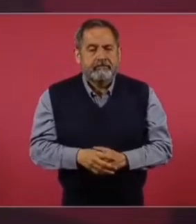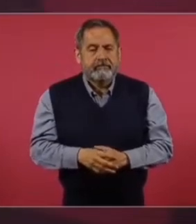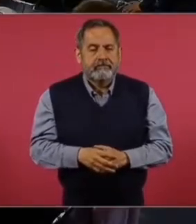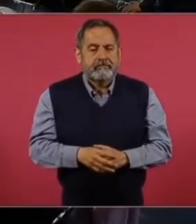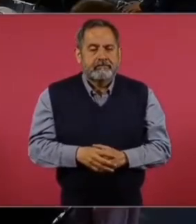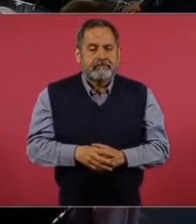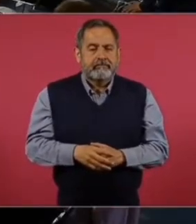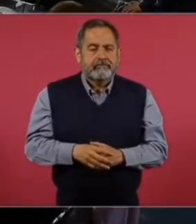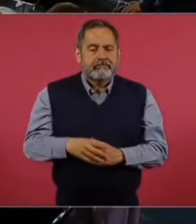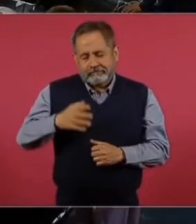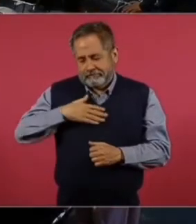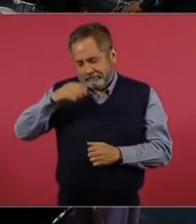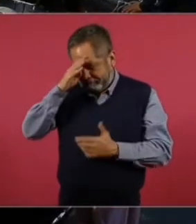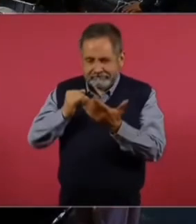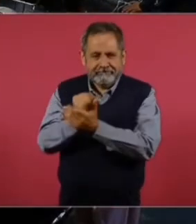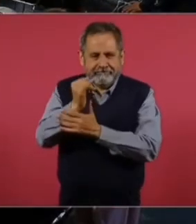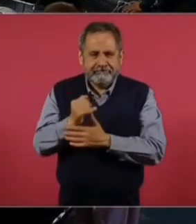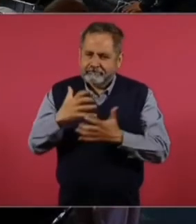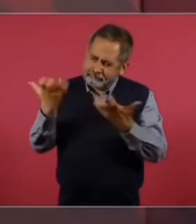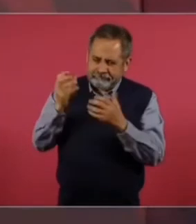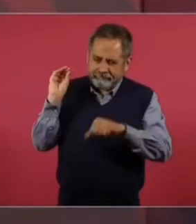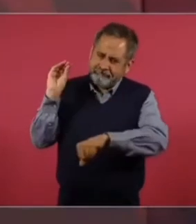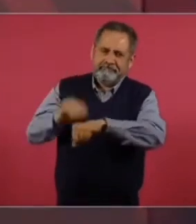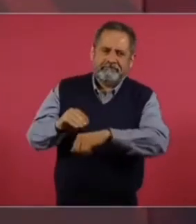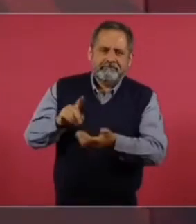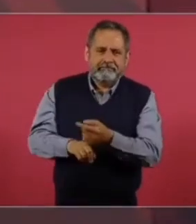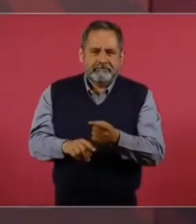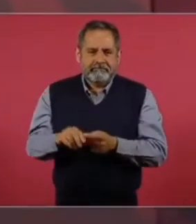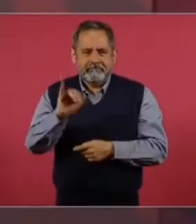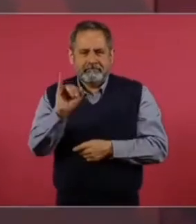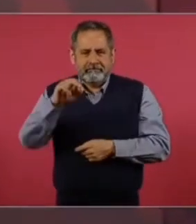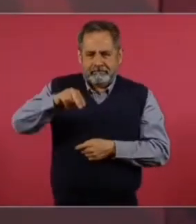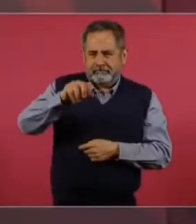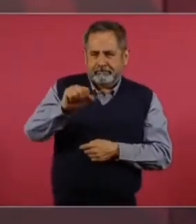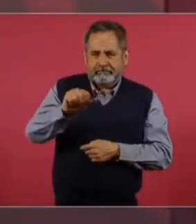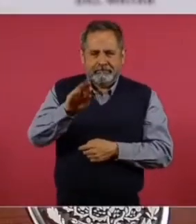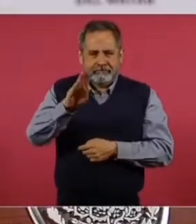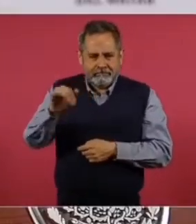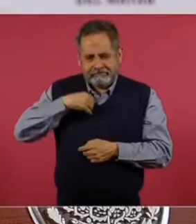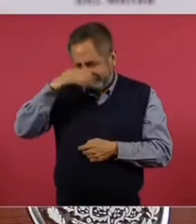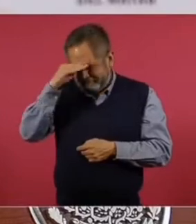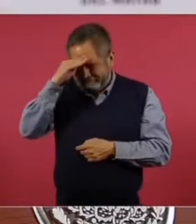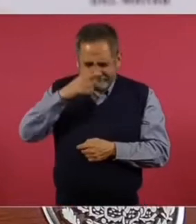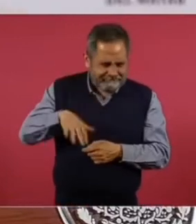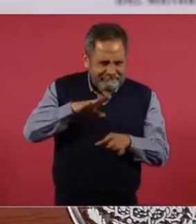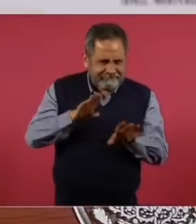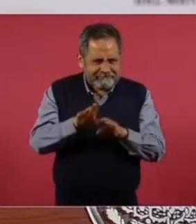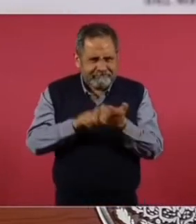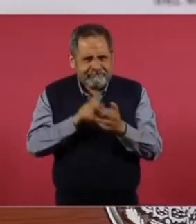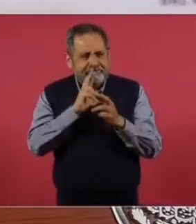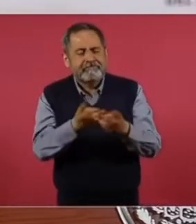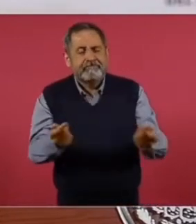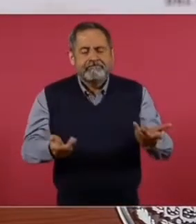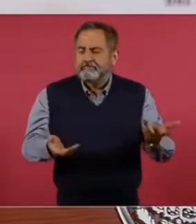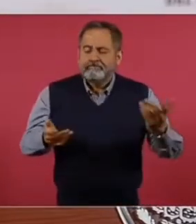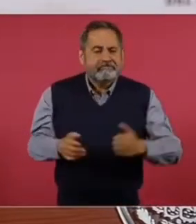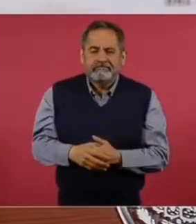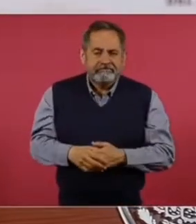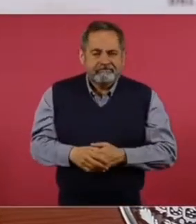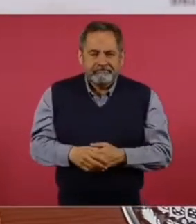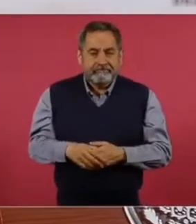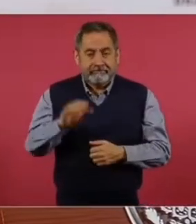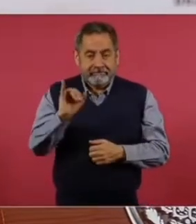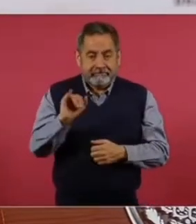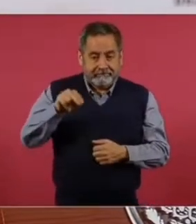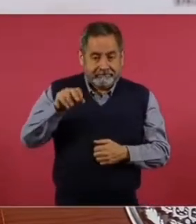¿no? Cometimos. Decidimos crear el INSABI, buscando así, ¿no?, resolver. Pero los de